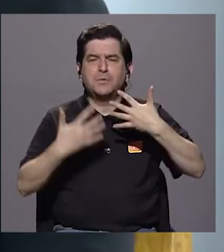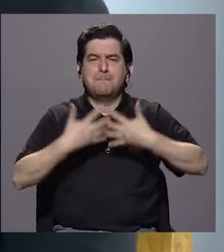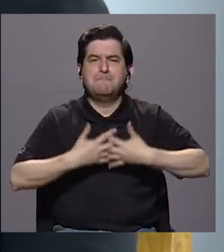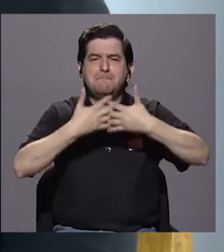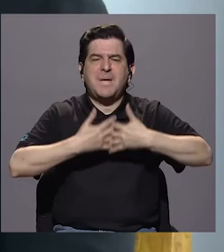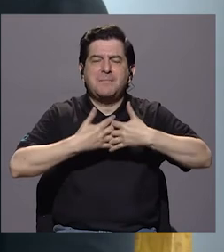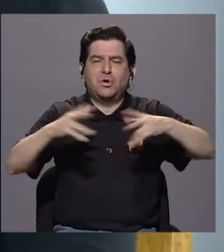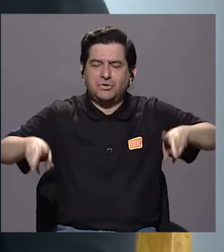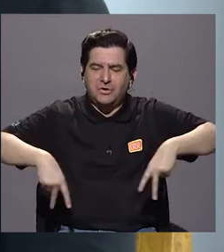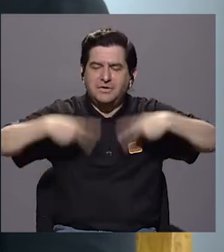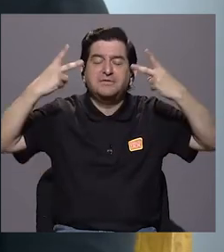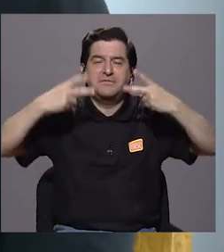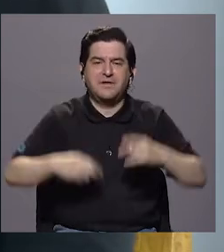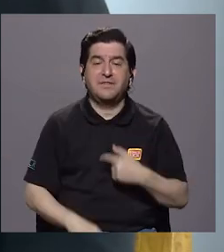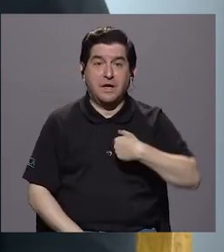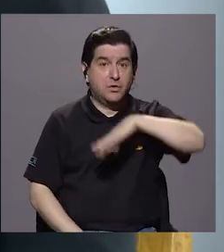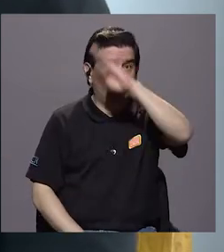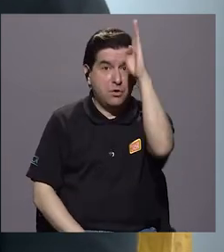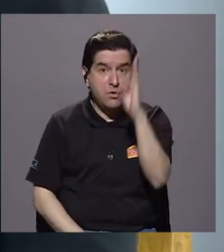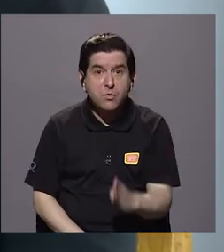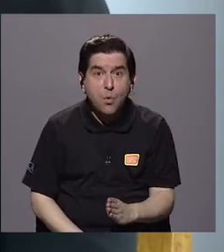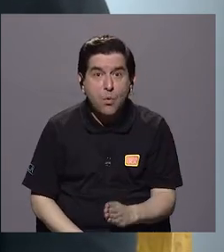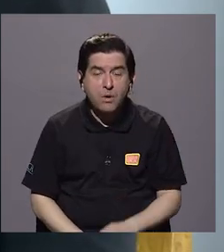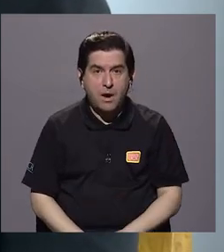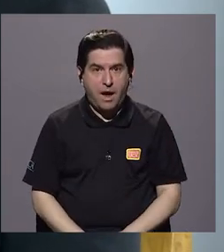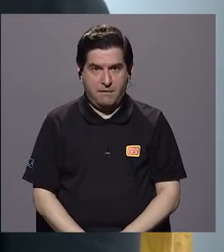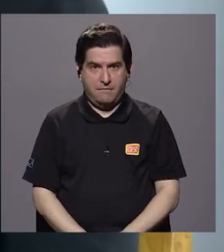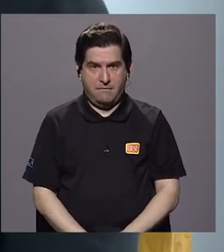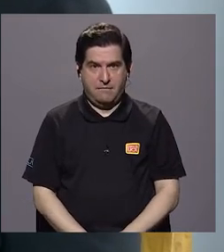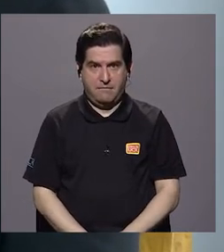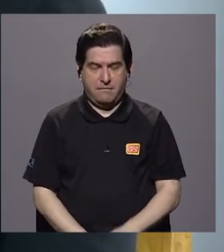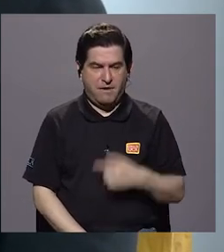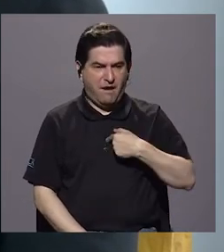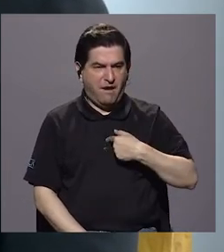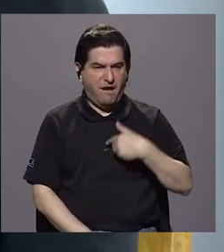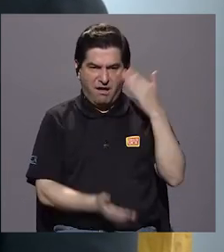no puedo jamás quedarme